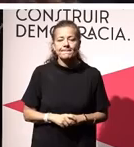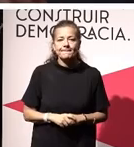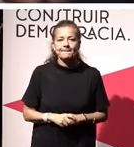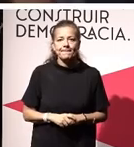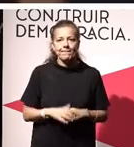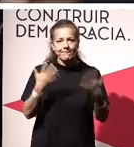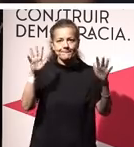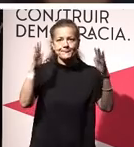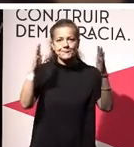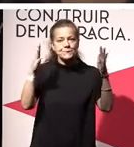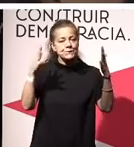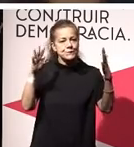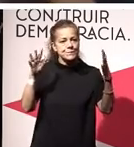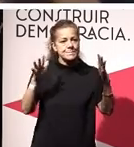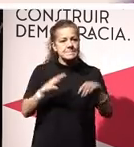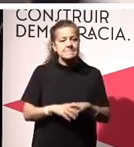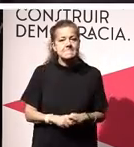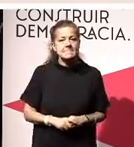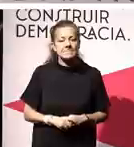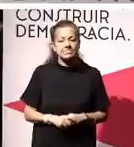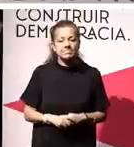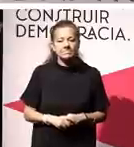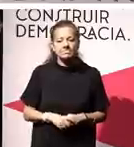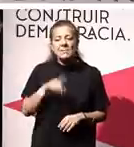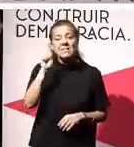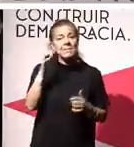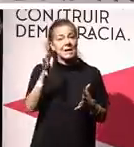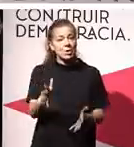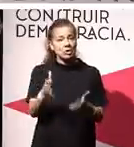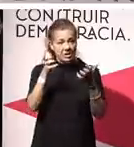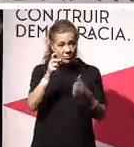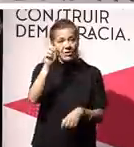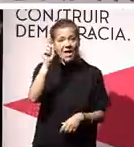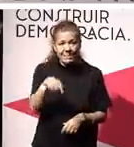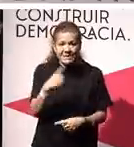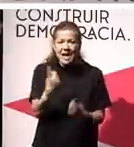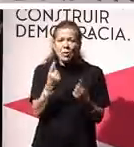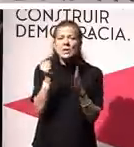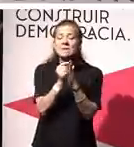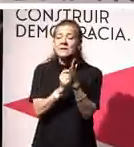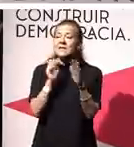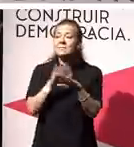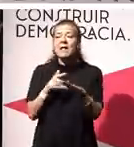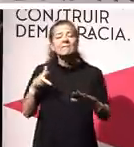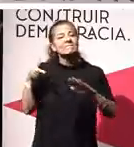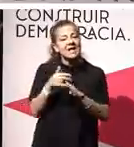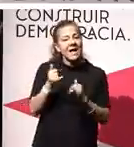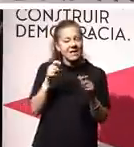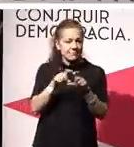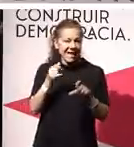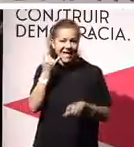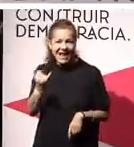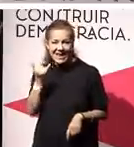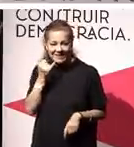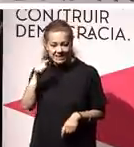Que se adopten, además, medidas para intervenir el mercado eléctrico por primera